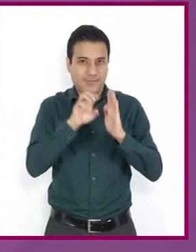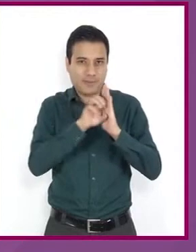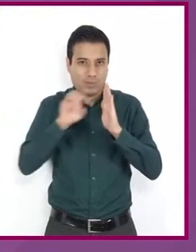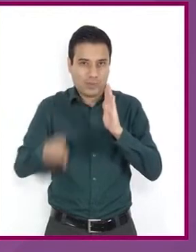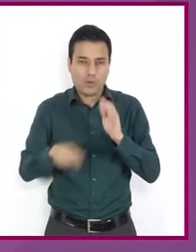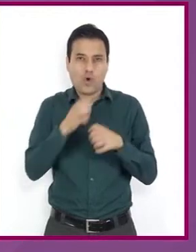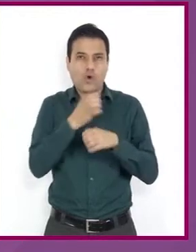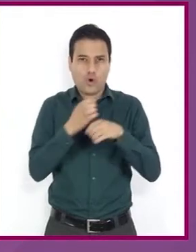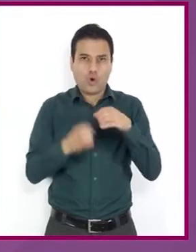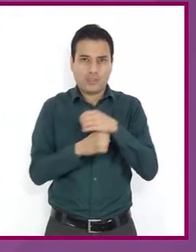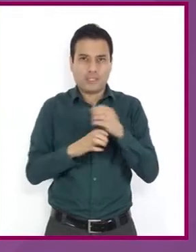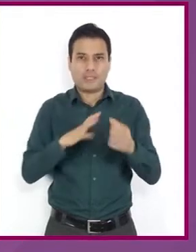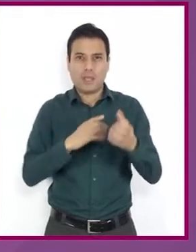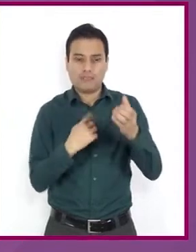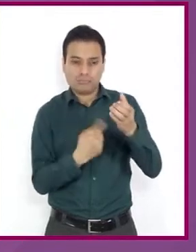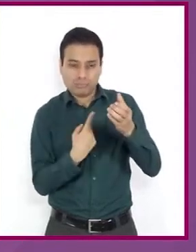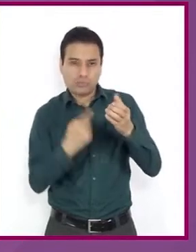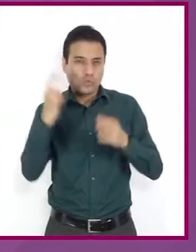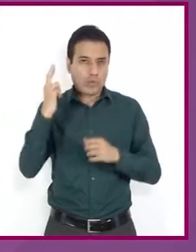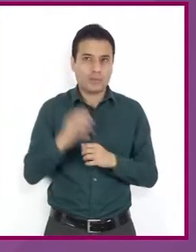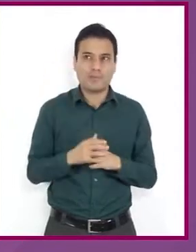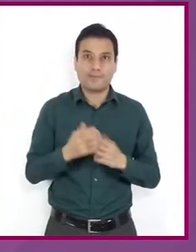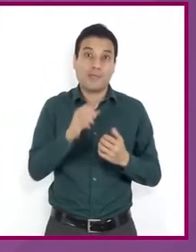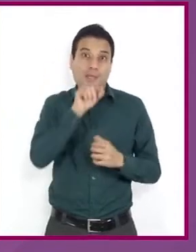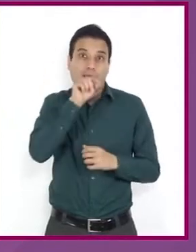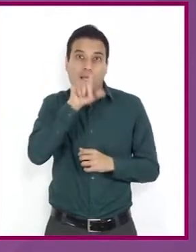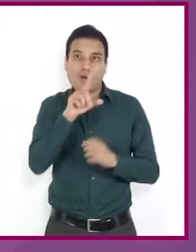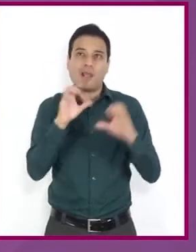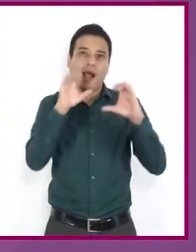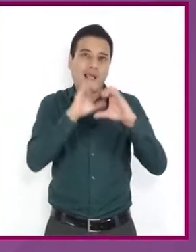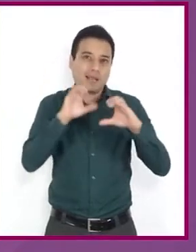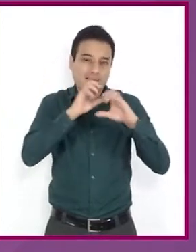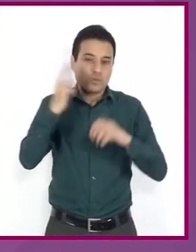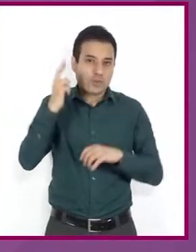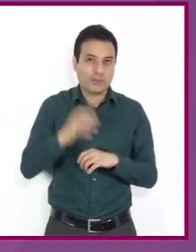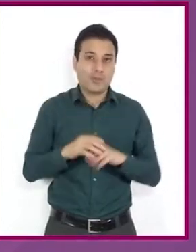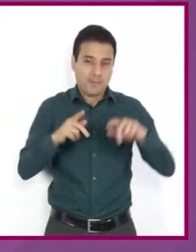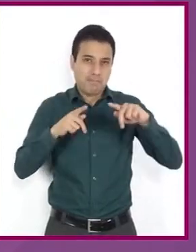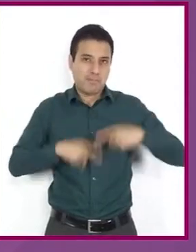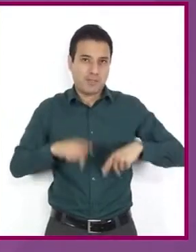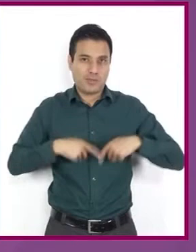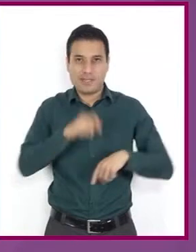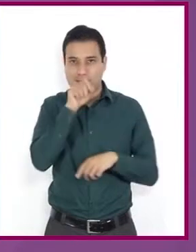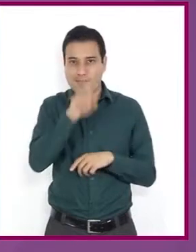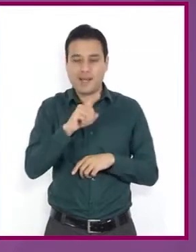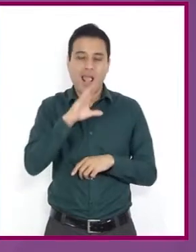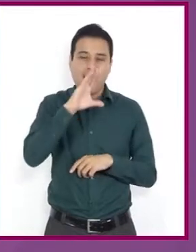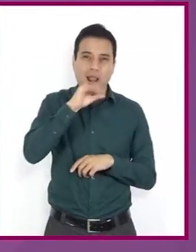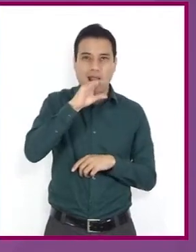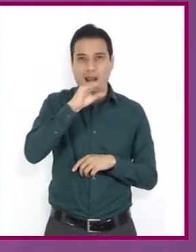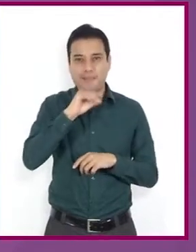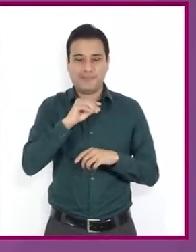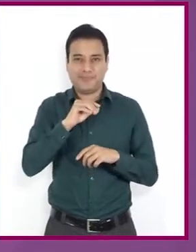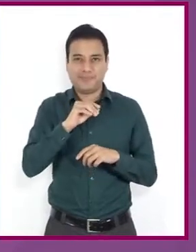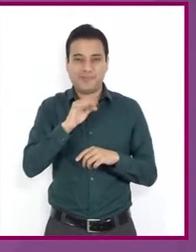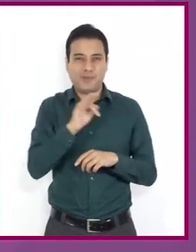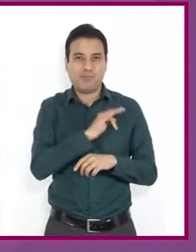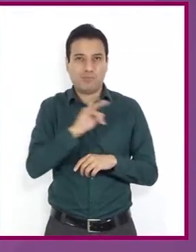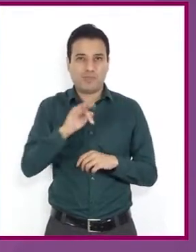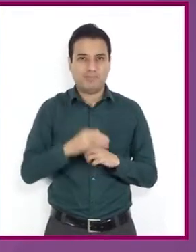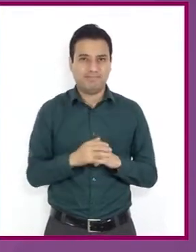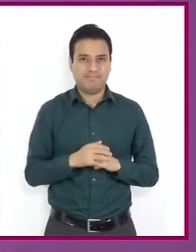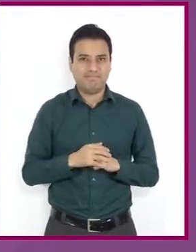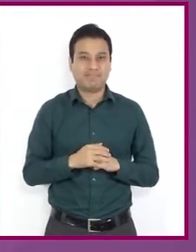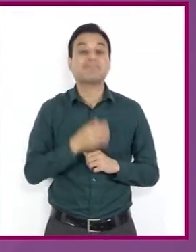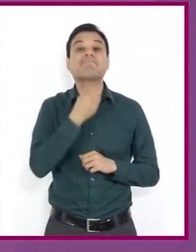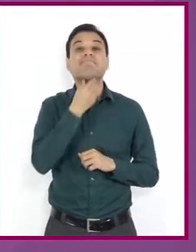sonido, los animales como el gorrión y otras aves, y nosotros, los seres humanos, quienes podemos controlar el aparato